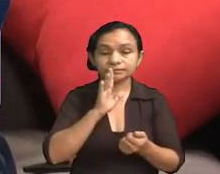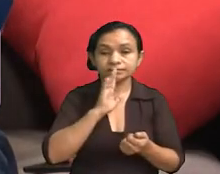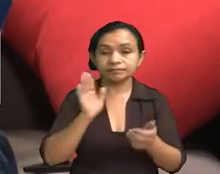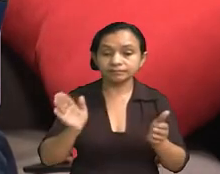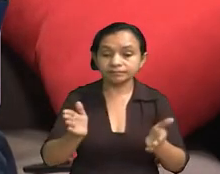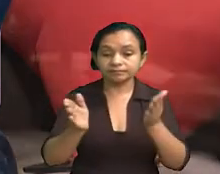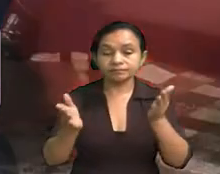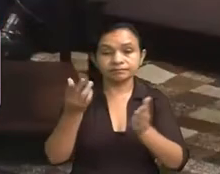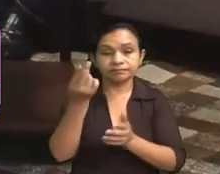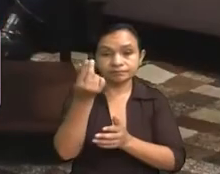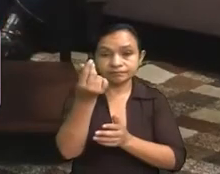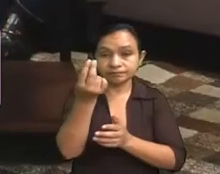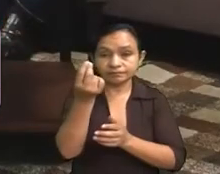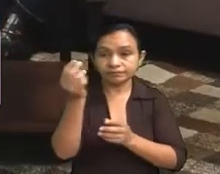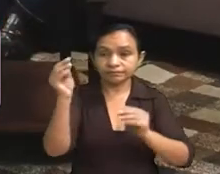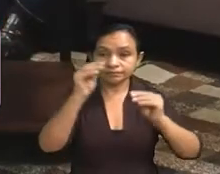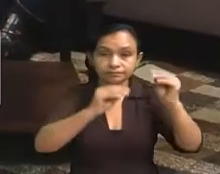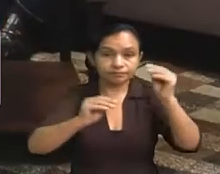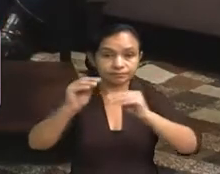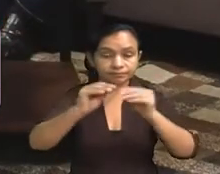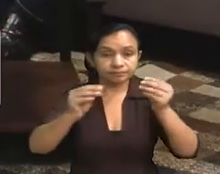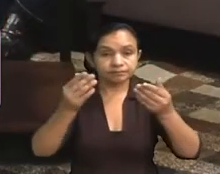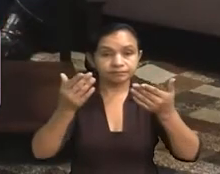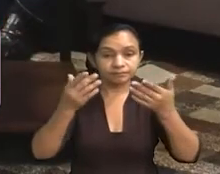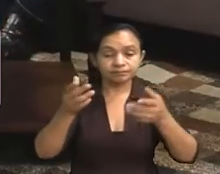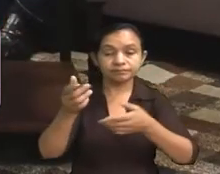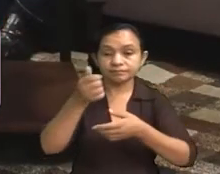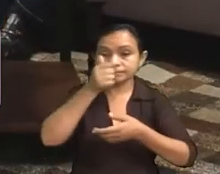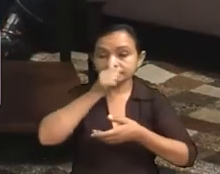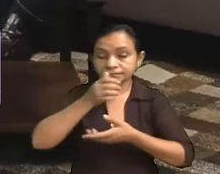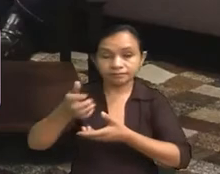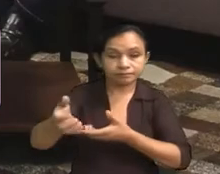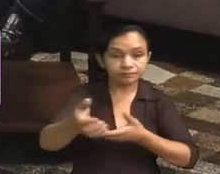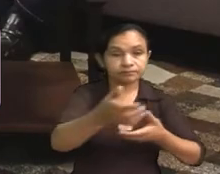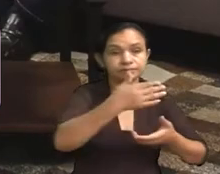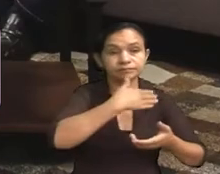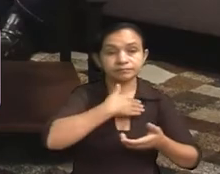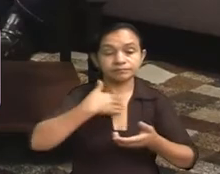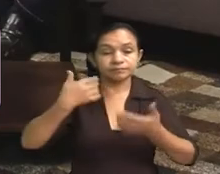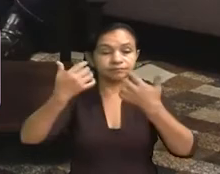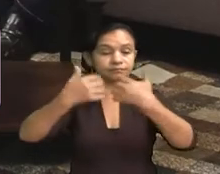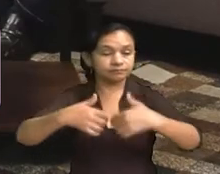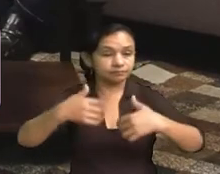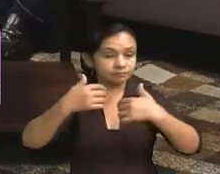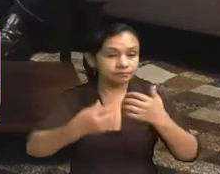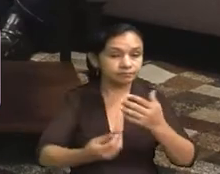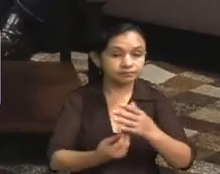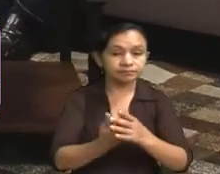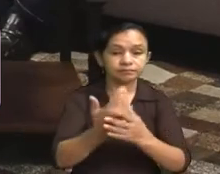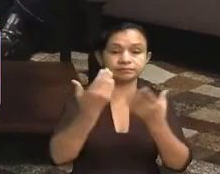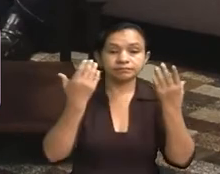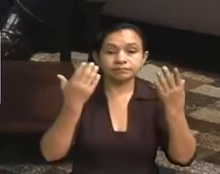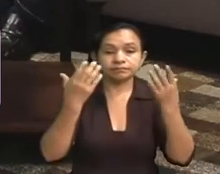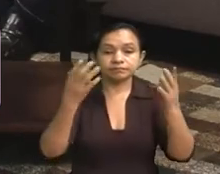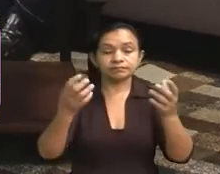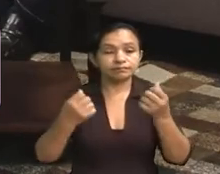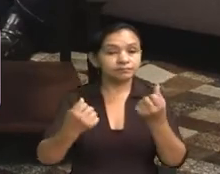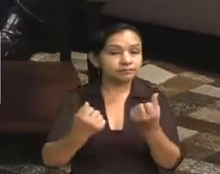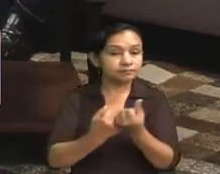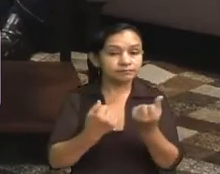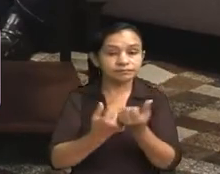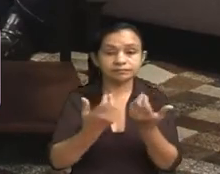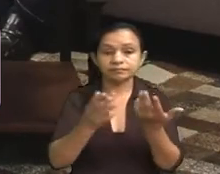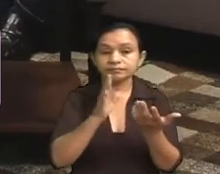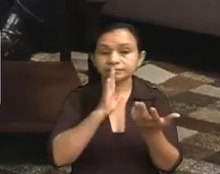dinamizar la economía o de hablar de sistemas de riego, hablar de mejora de industria productiva, hablar de sistemas de corporaciones o